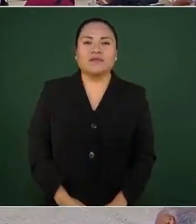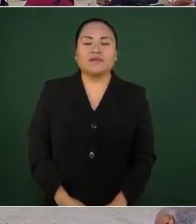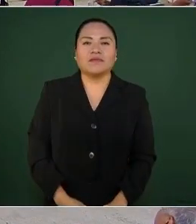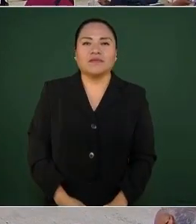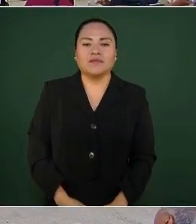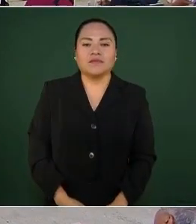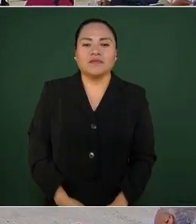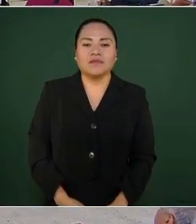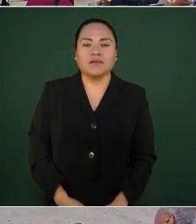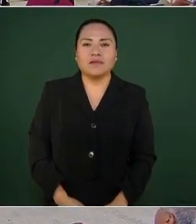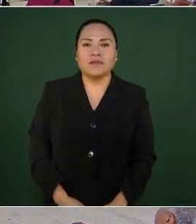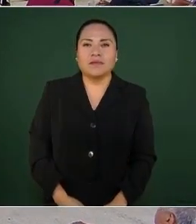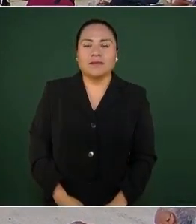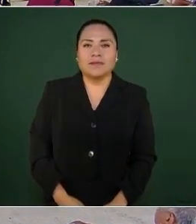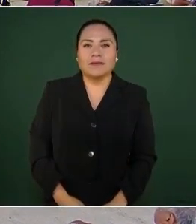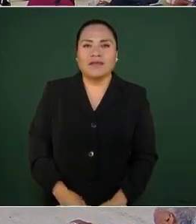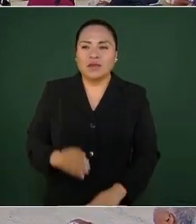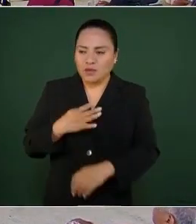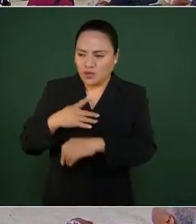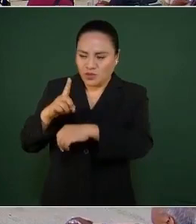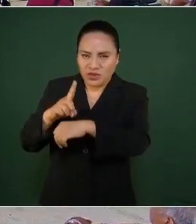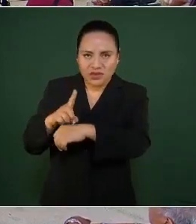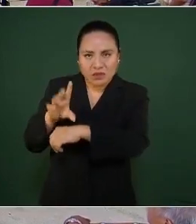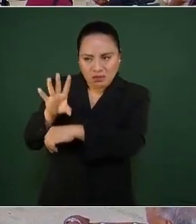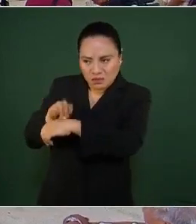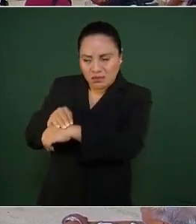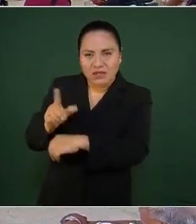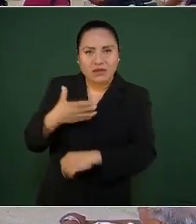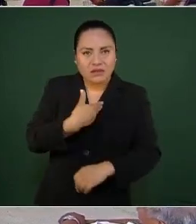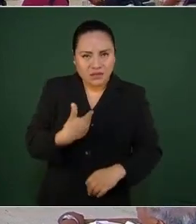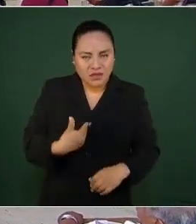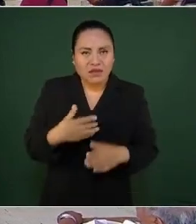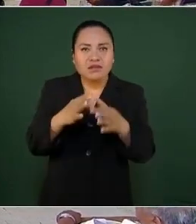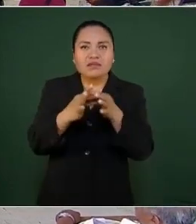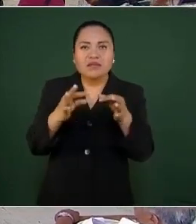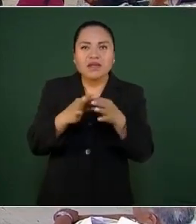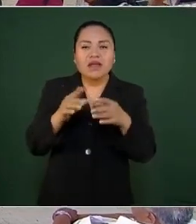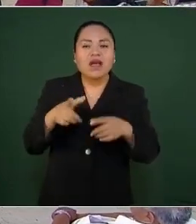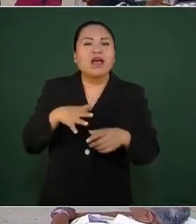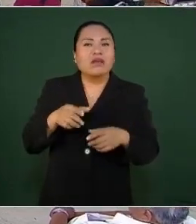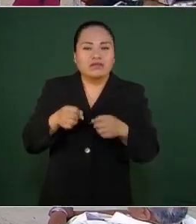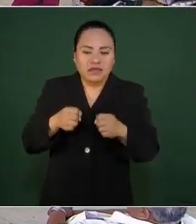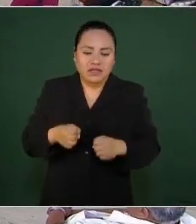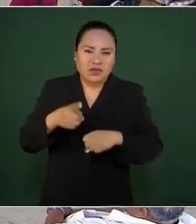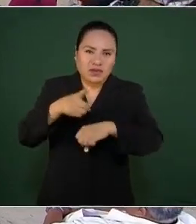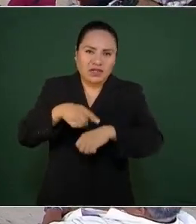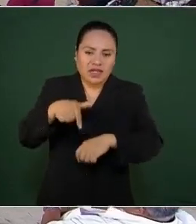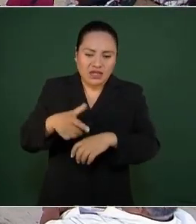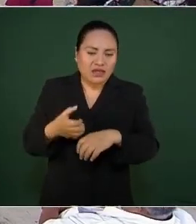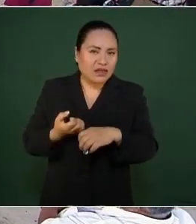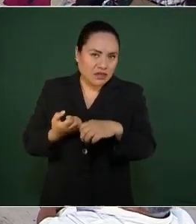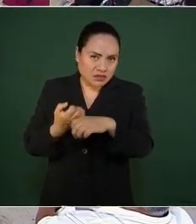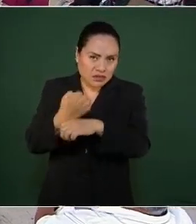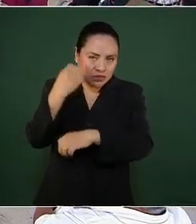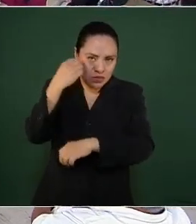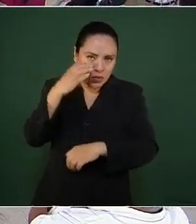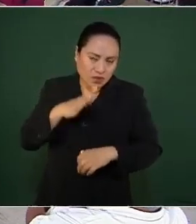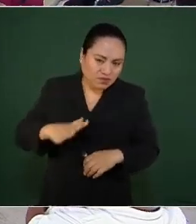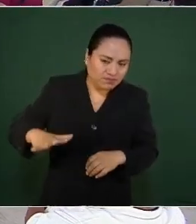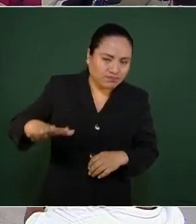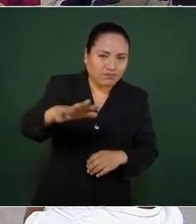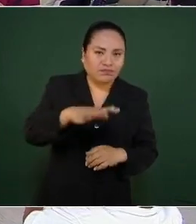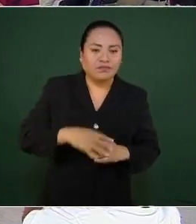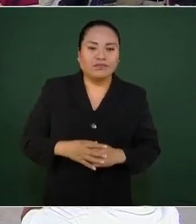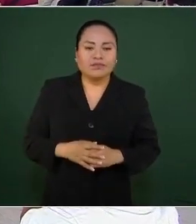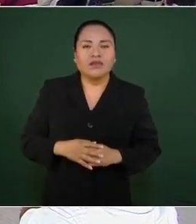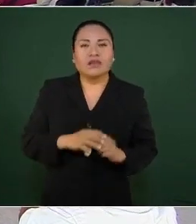Con su permiso, señor presidente, muy buenos días. Vamos a informar sobre la situación de seguridad aquí en el estado de Oaxaca. Por